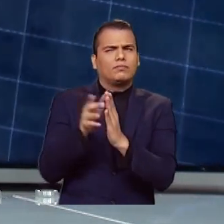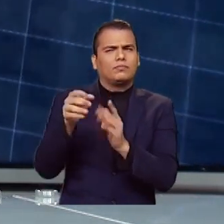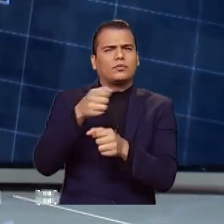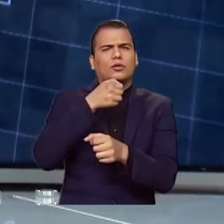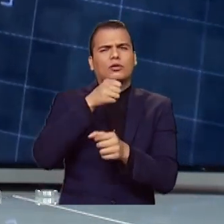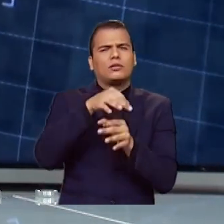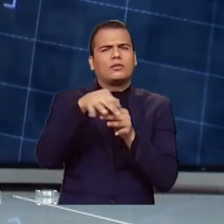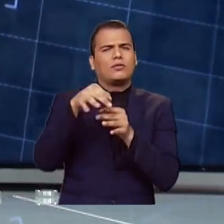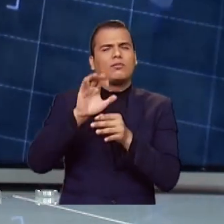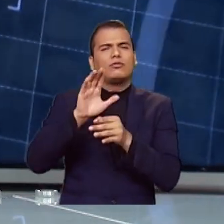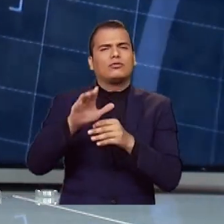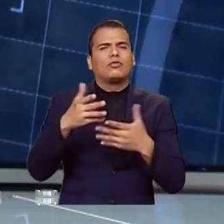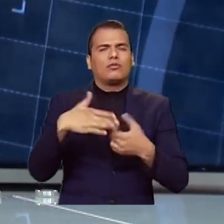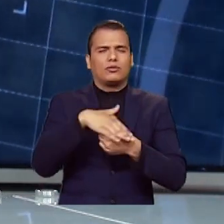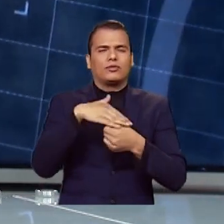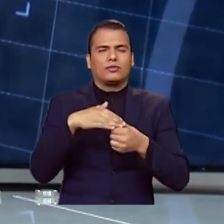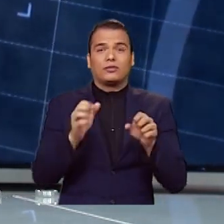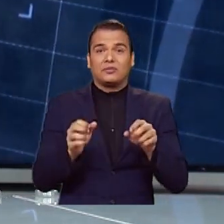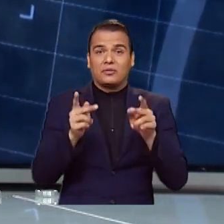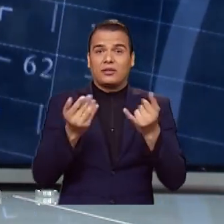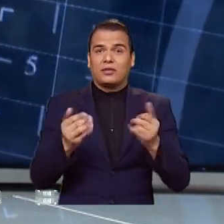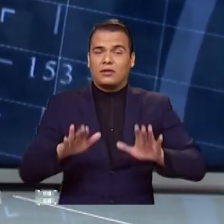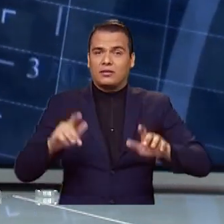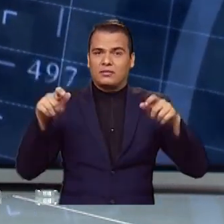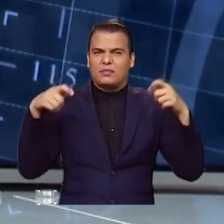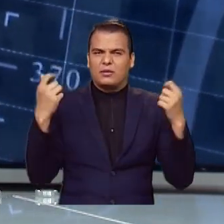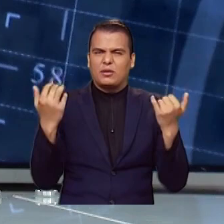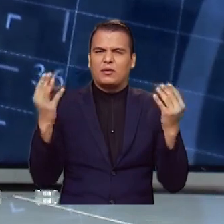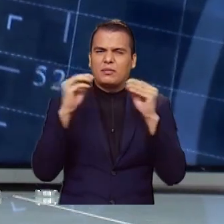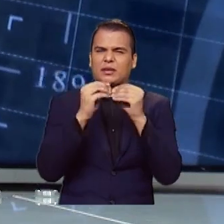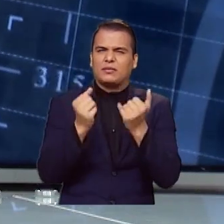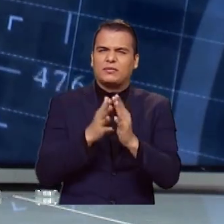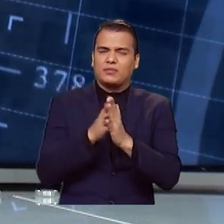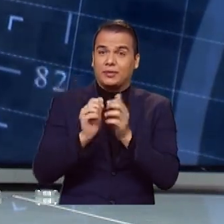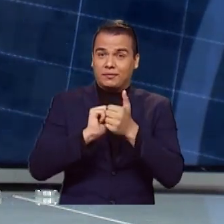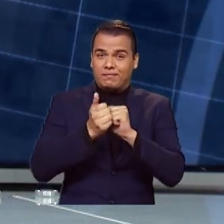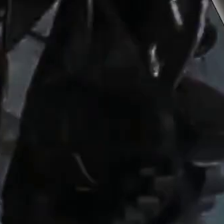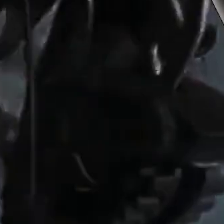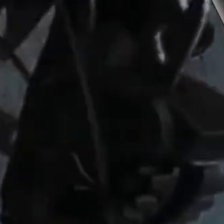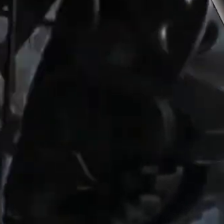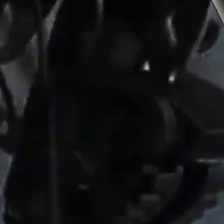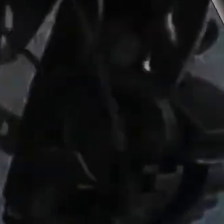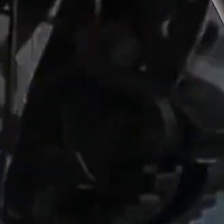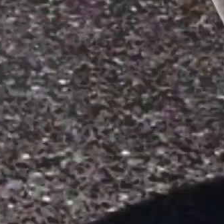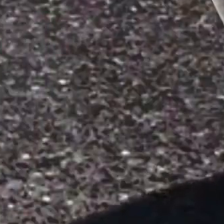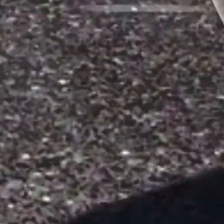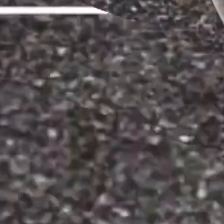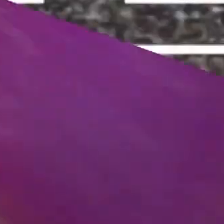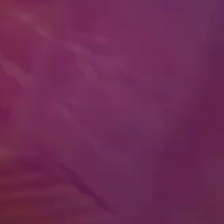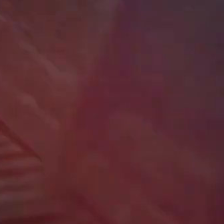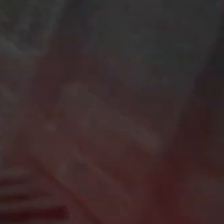plena cuarentena. Pausa, ya regresamos con deportes y Jaime Orlando Dinas en Telepacífico Noticias.